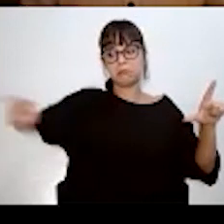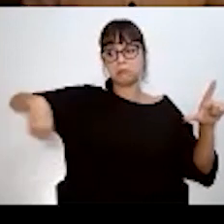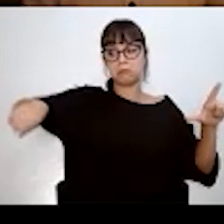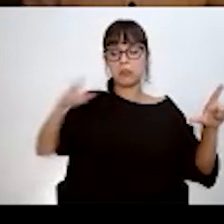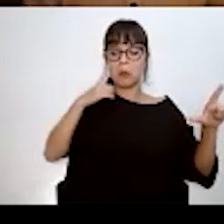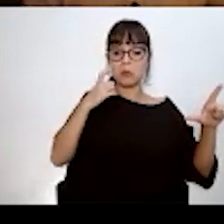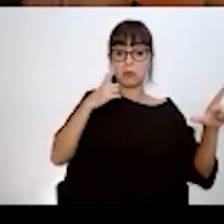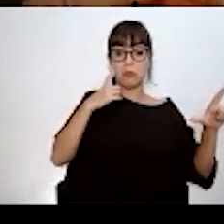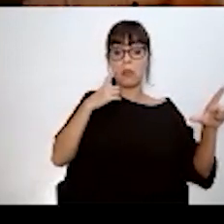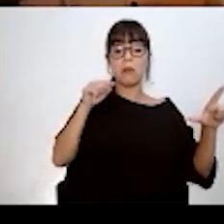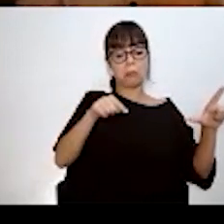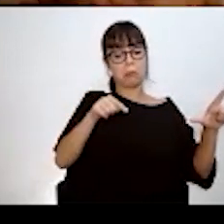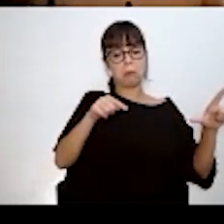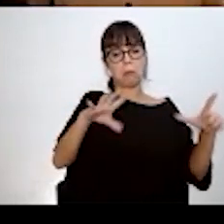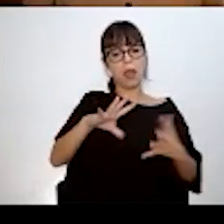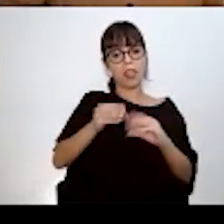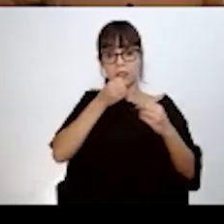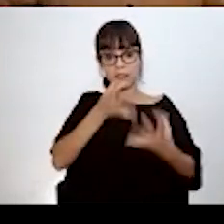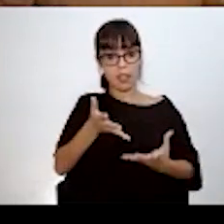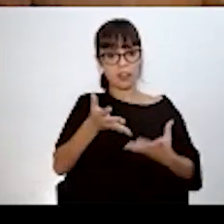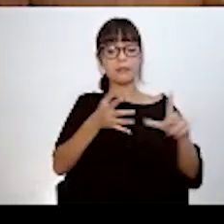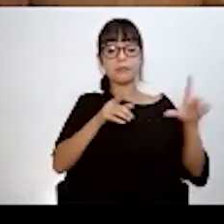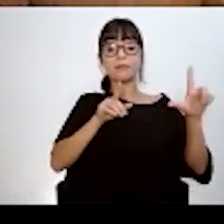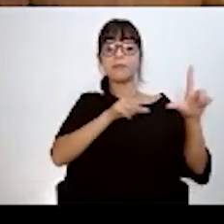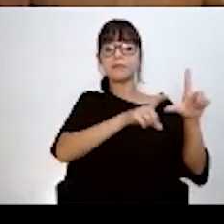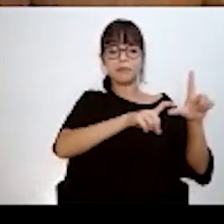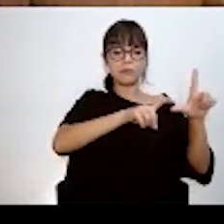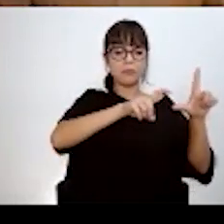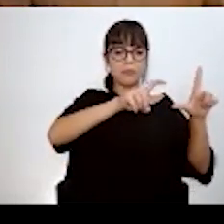origen estas poblaciones, que tiene